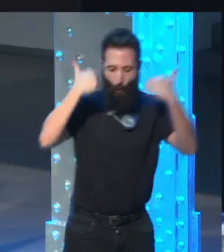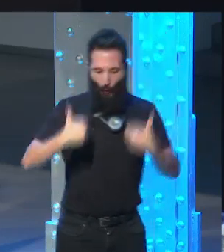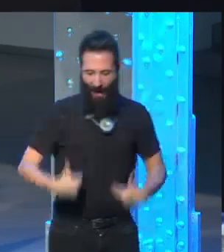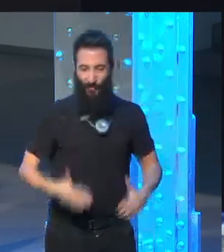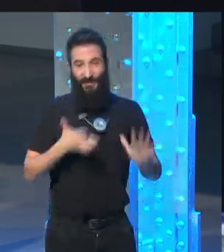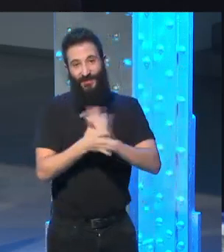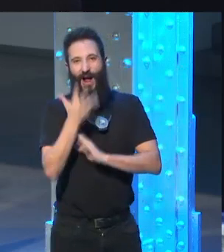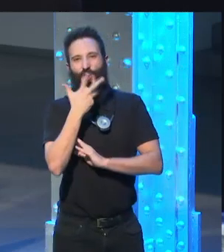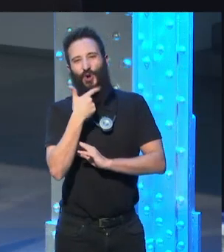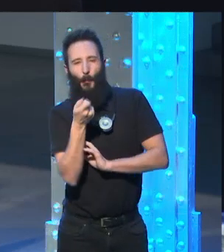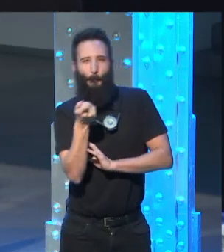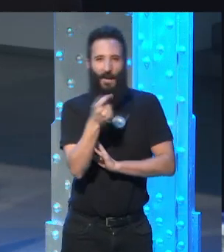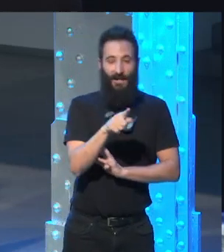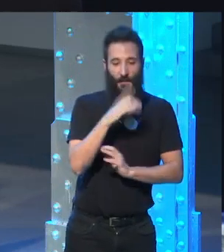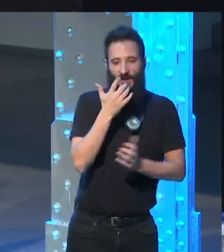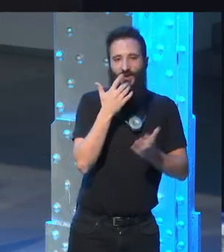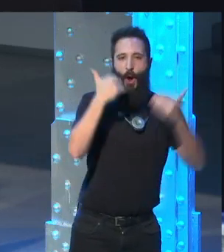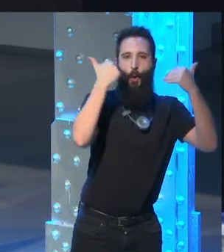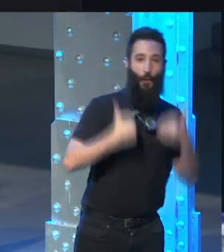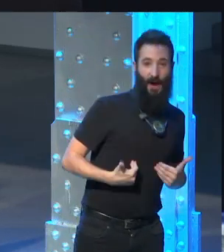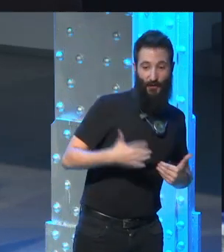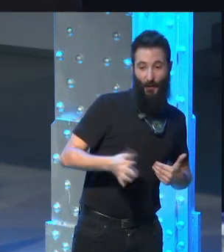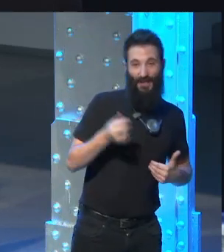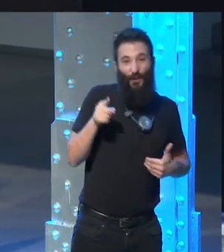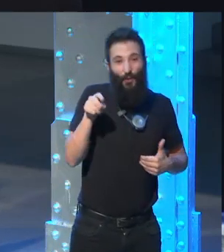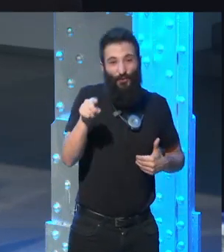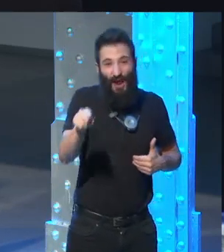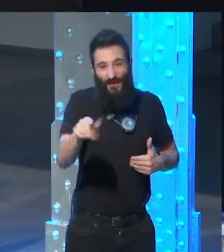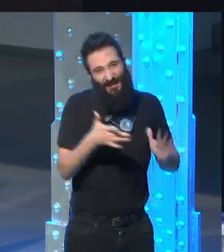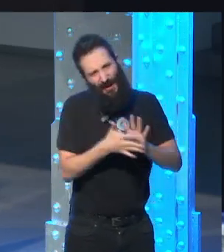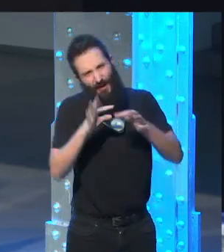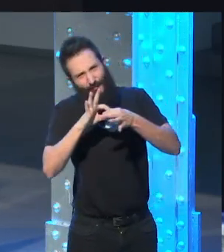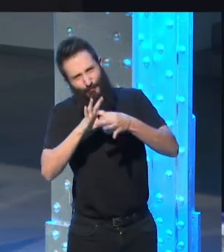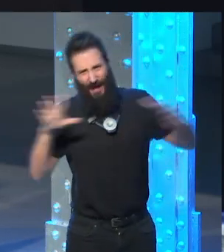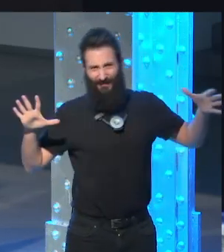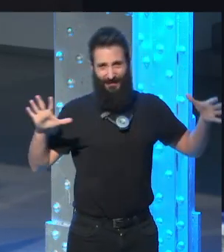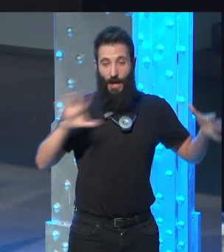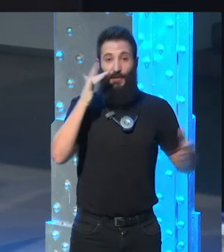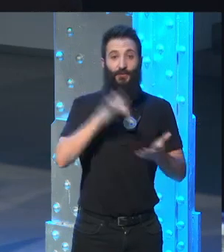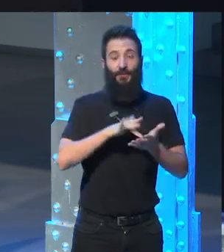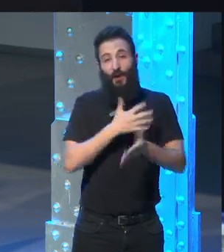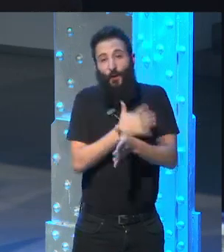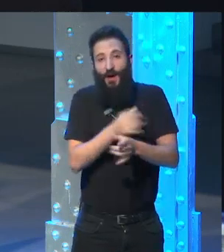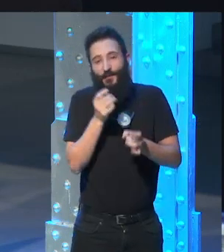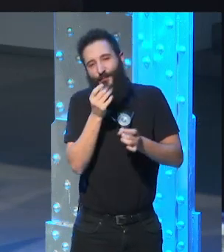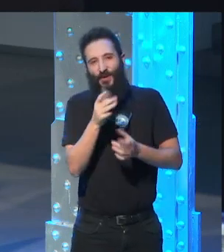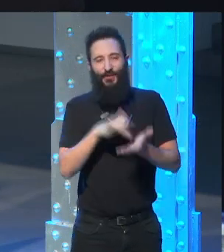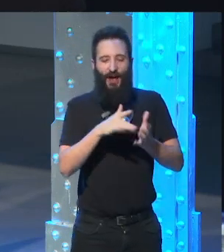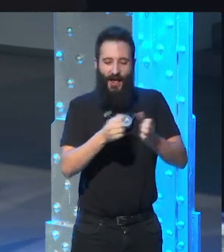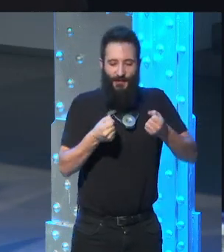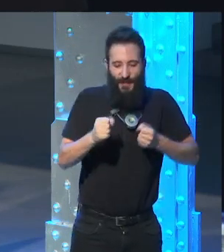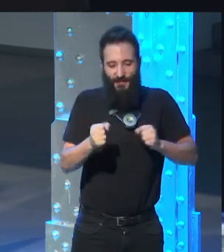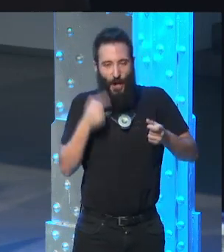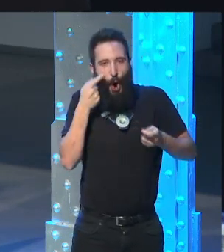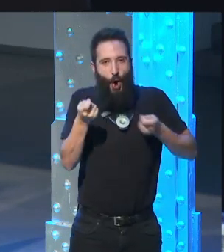Si pones el humano y un gusano, por ejemplo, van a tener muchas similitudes y muchas diferencias. Entonces, jugando un poco también con un panel de control que hay,